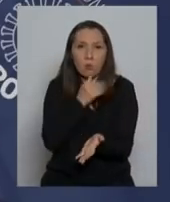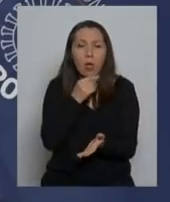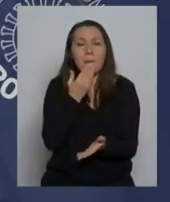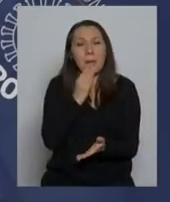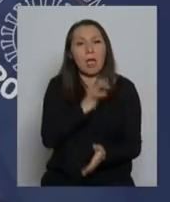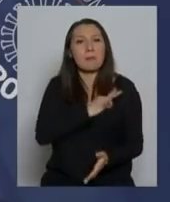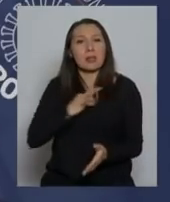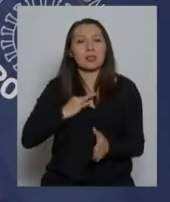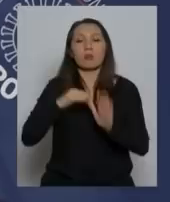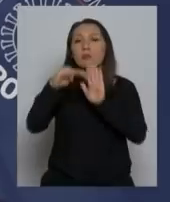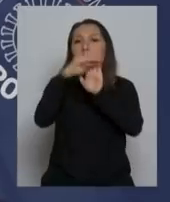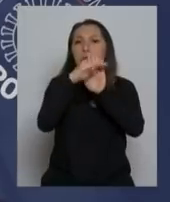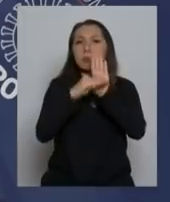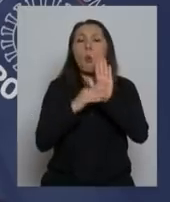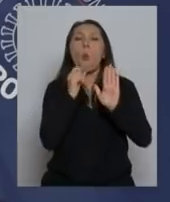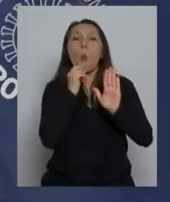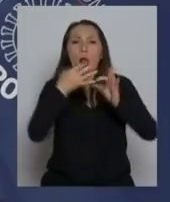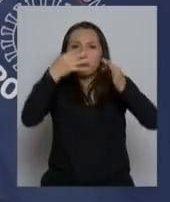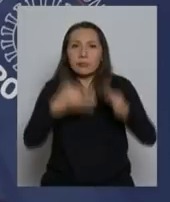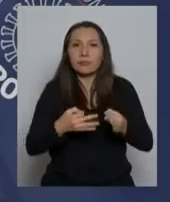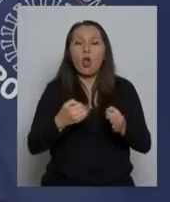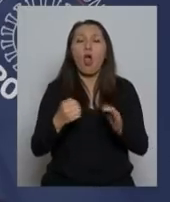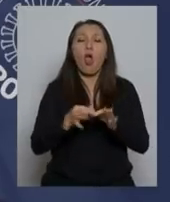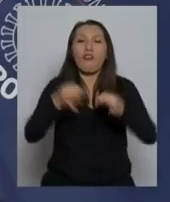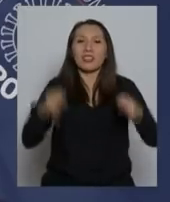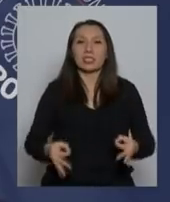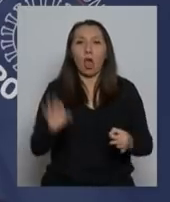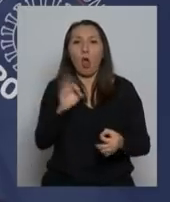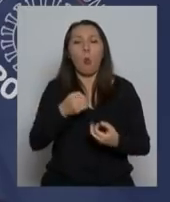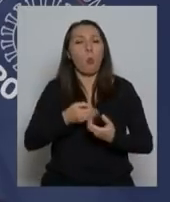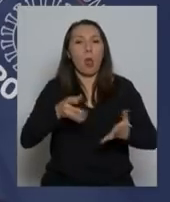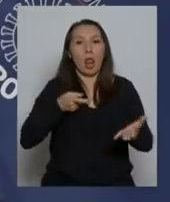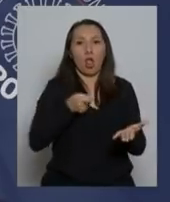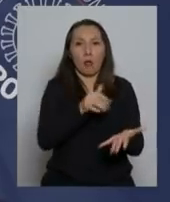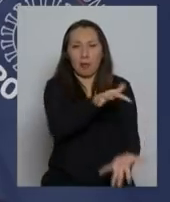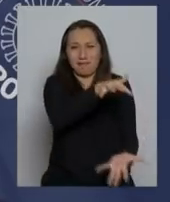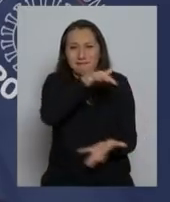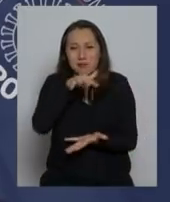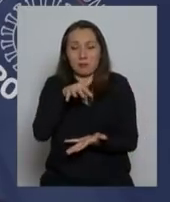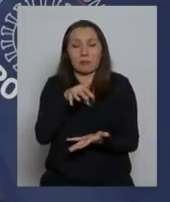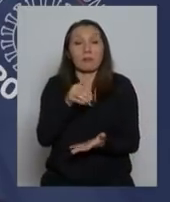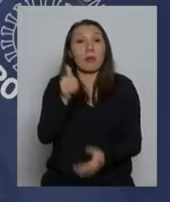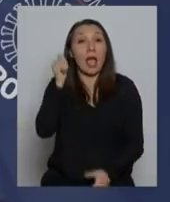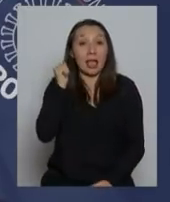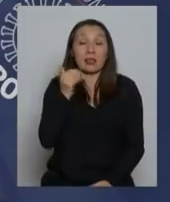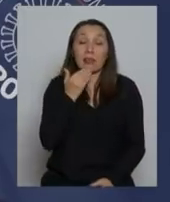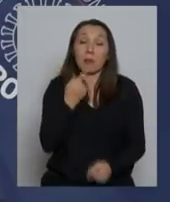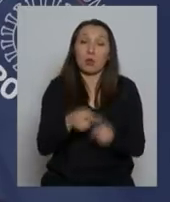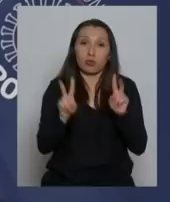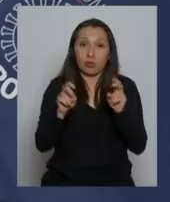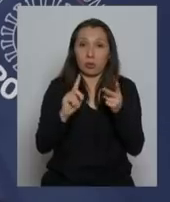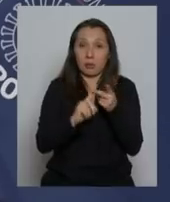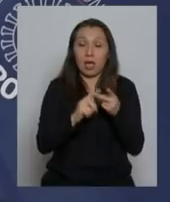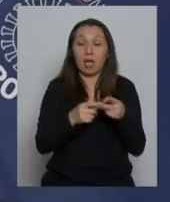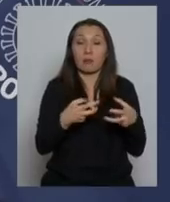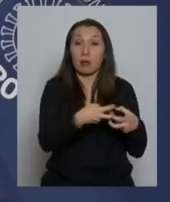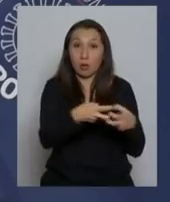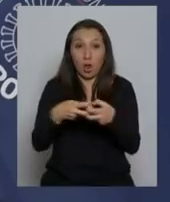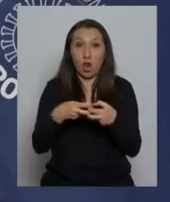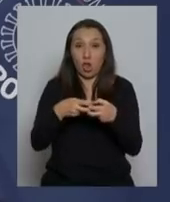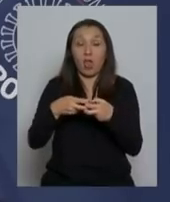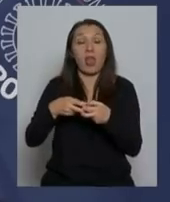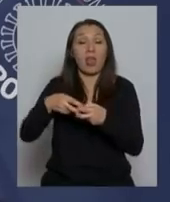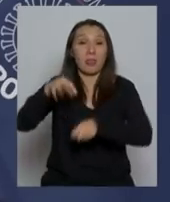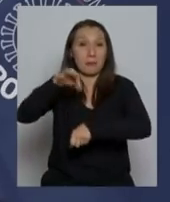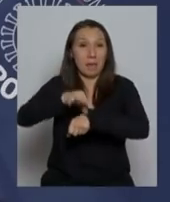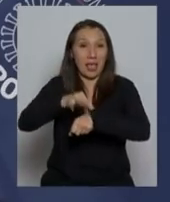Ministerio pudiese dar una lista de estos proveedores o comprar masivamente. Y en un segundo término, ayer el Colegio Médico Regional junto